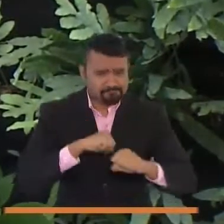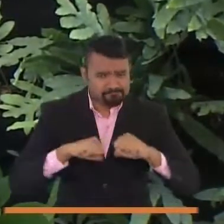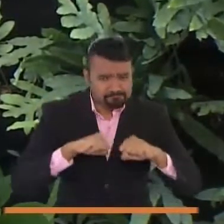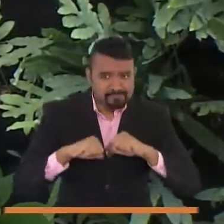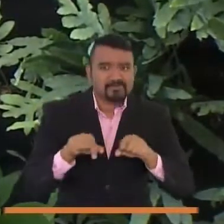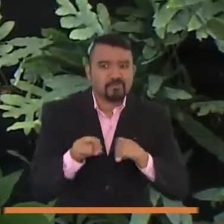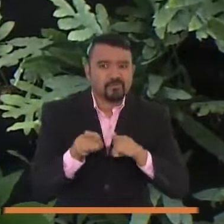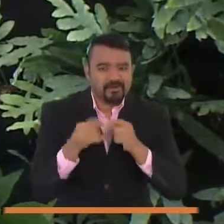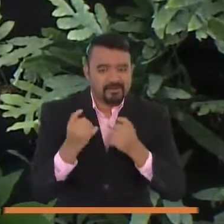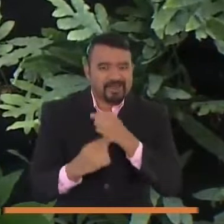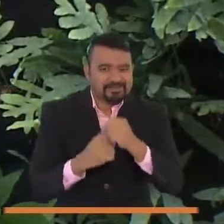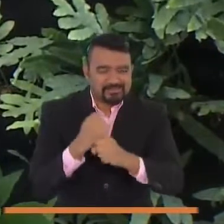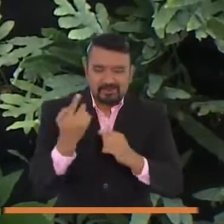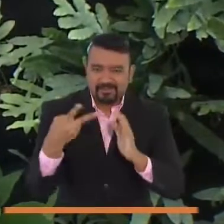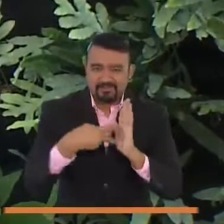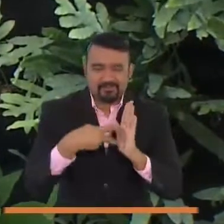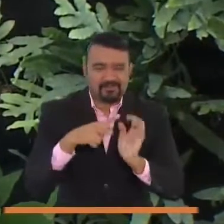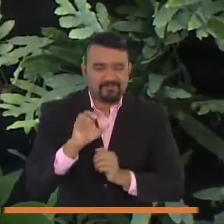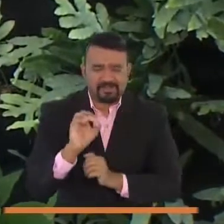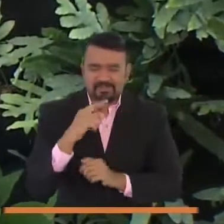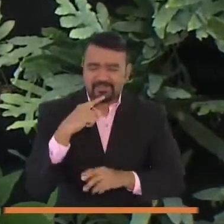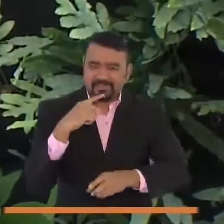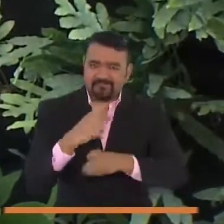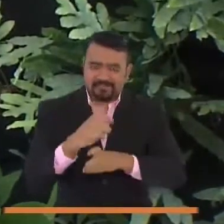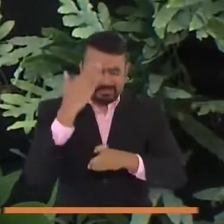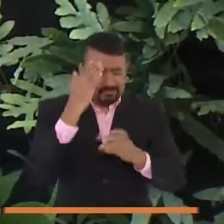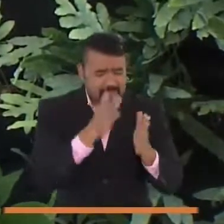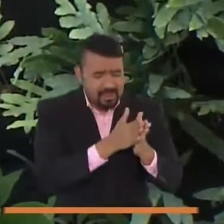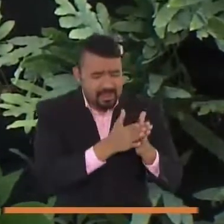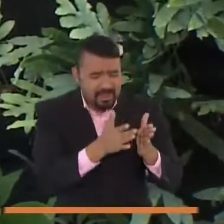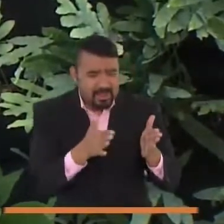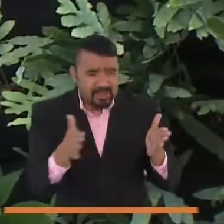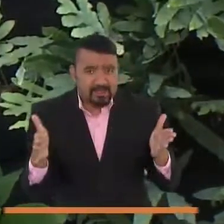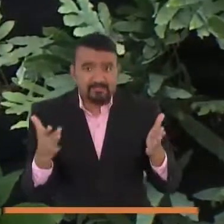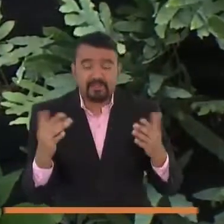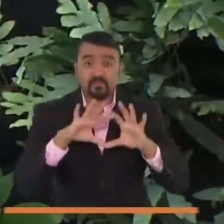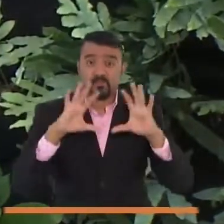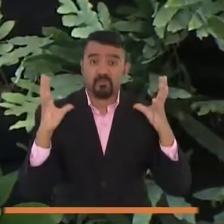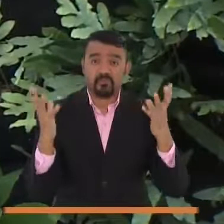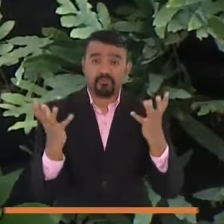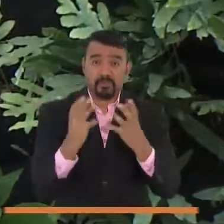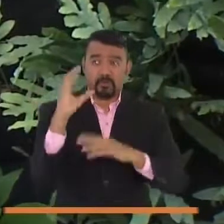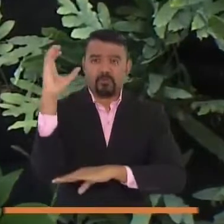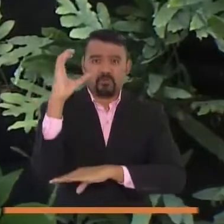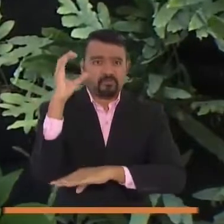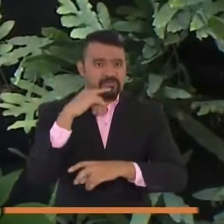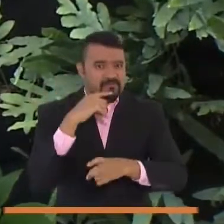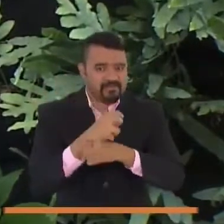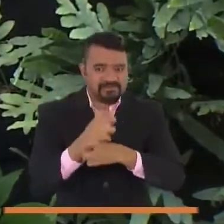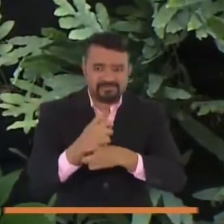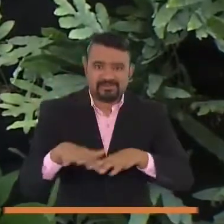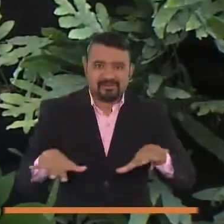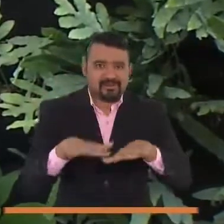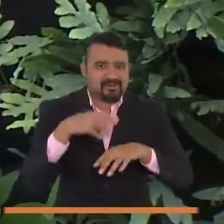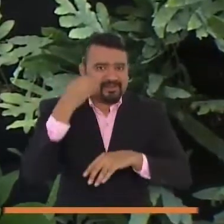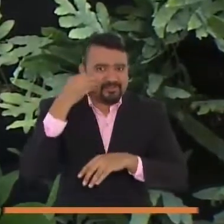administración en un año tan difícil para el mundo, para el país, para nuestro departamento y para Envigado.